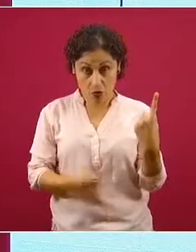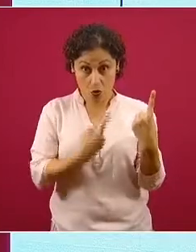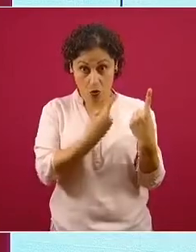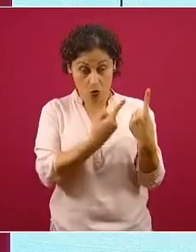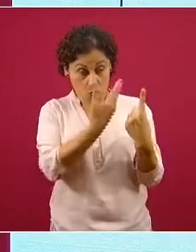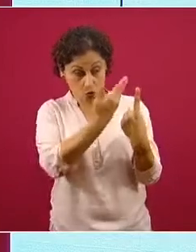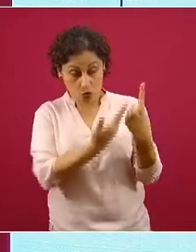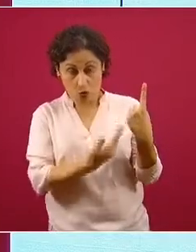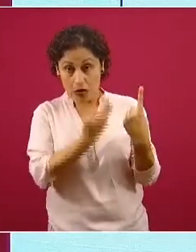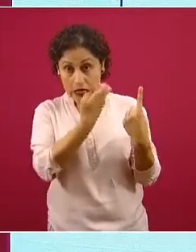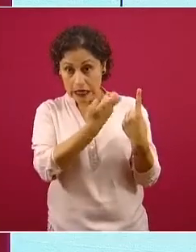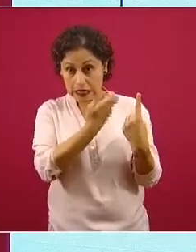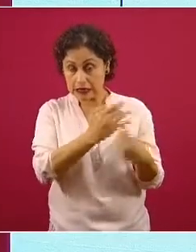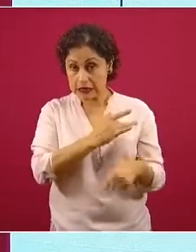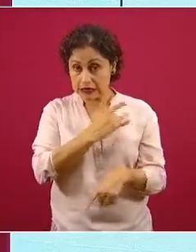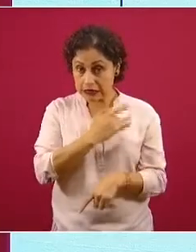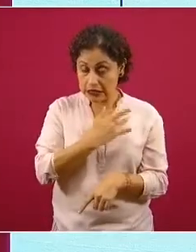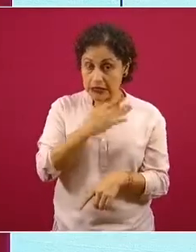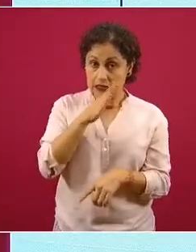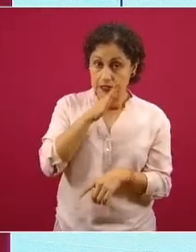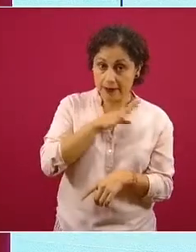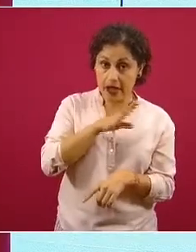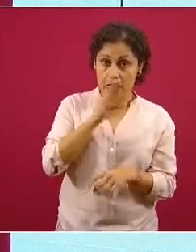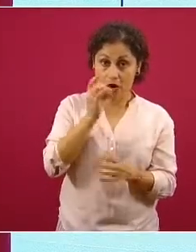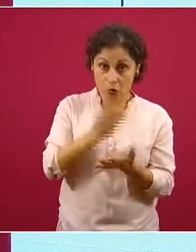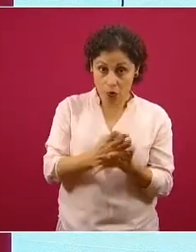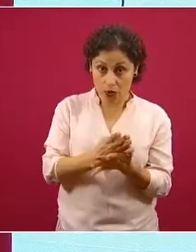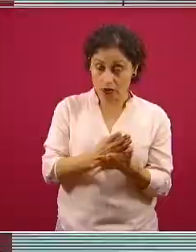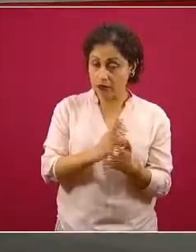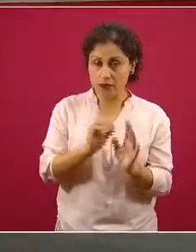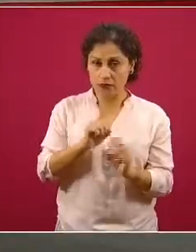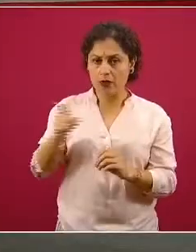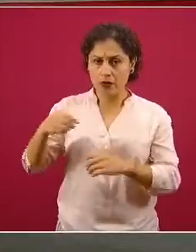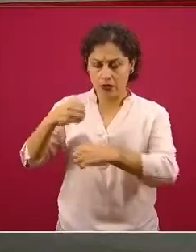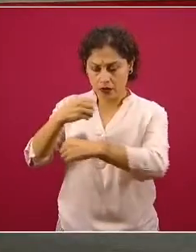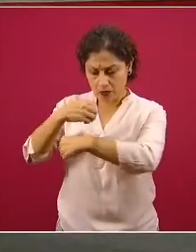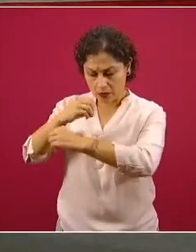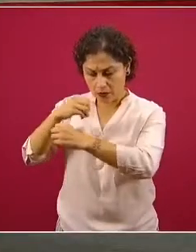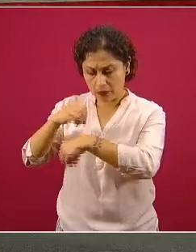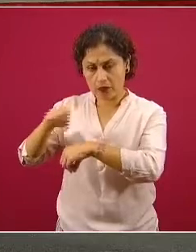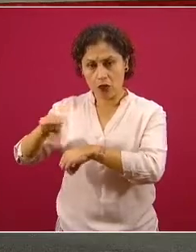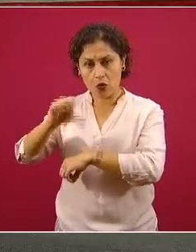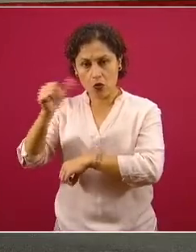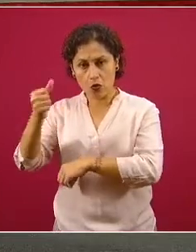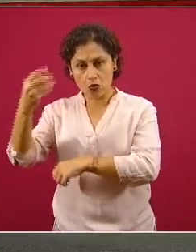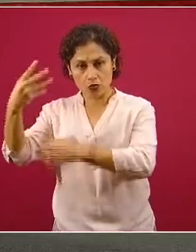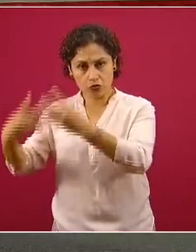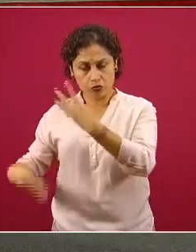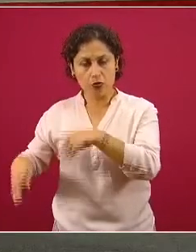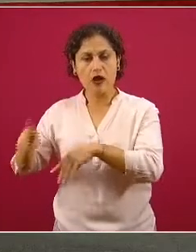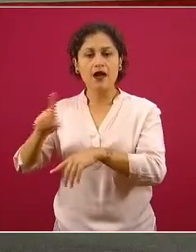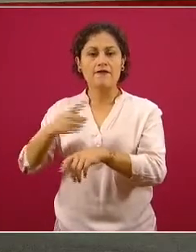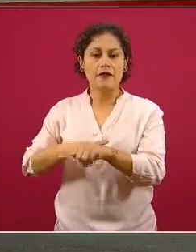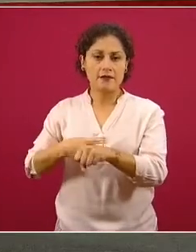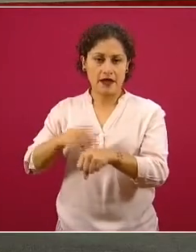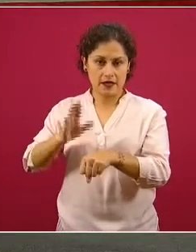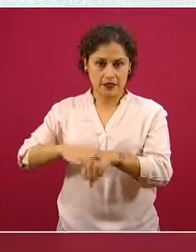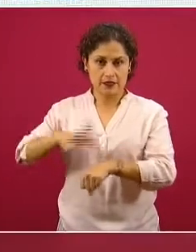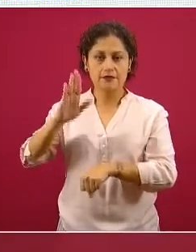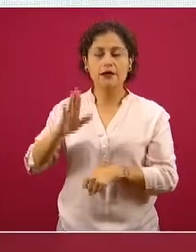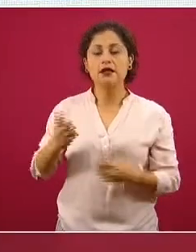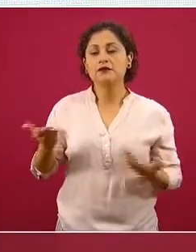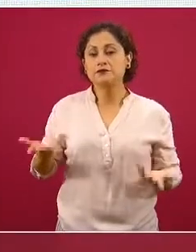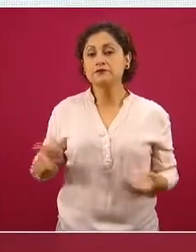clínico específicamente pensando en esas otras enfermedades. A su vez, las propias muestras de laboratorio pueden ser